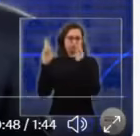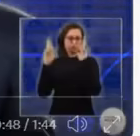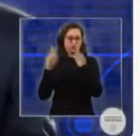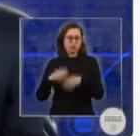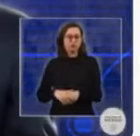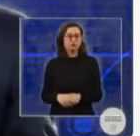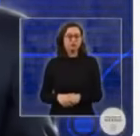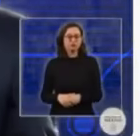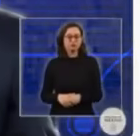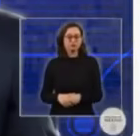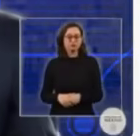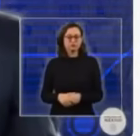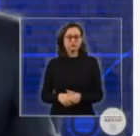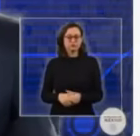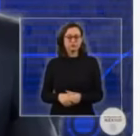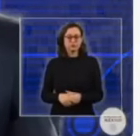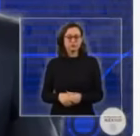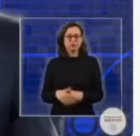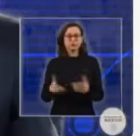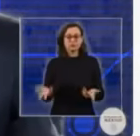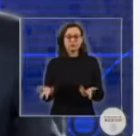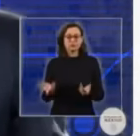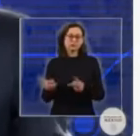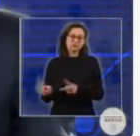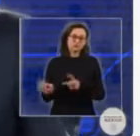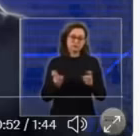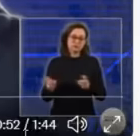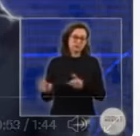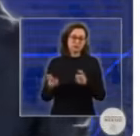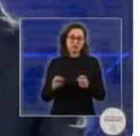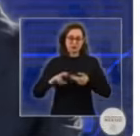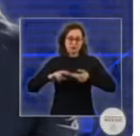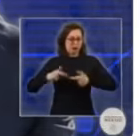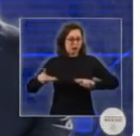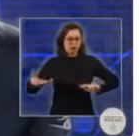de la refinería para robarse todos los cables